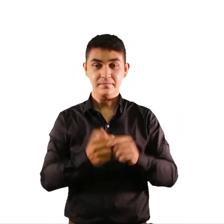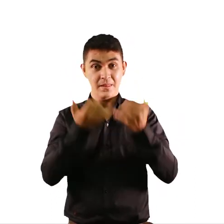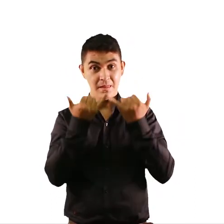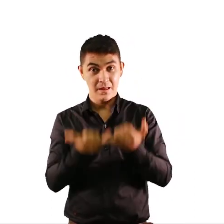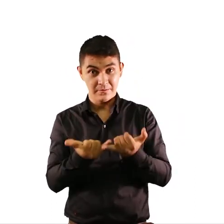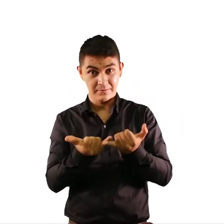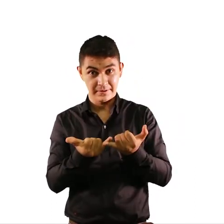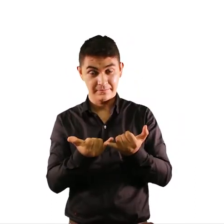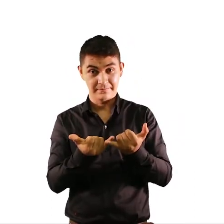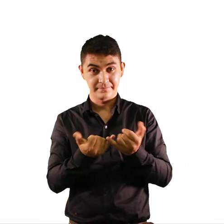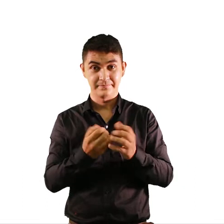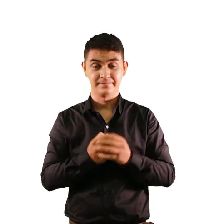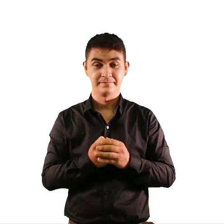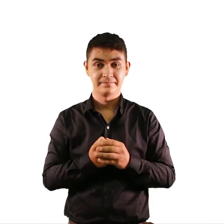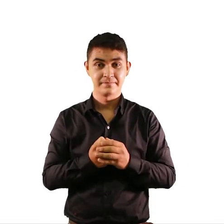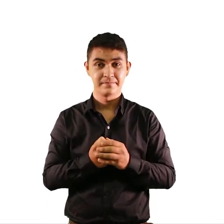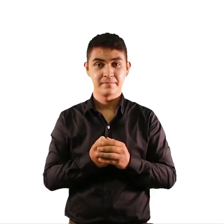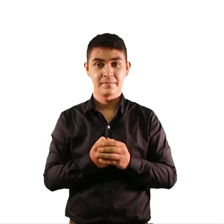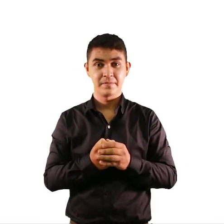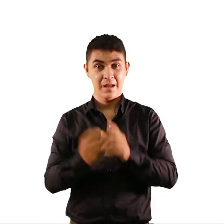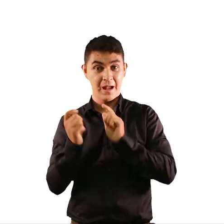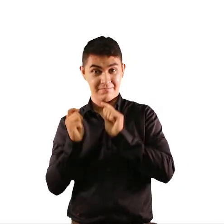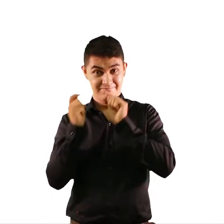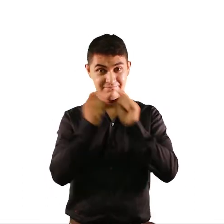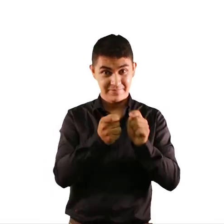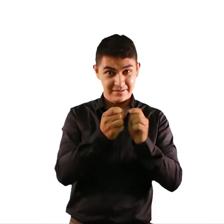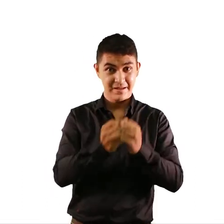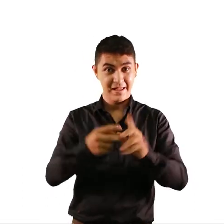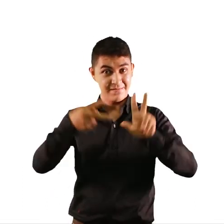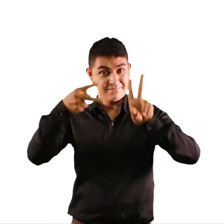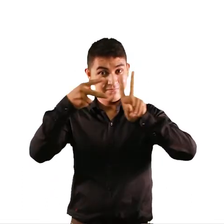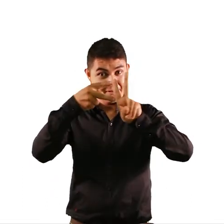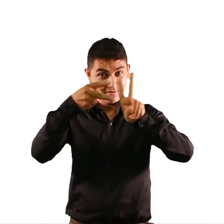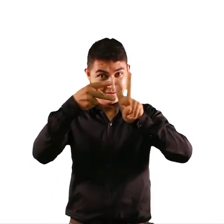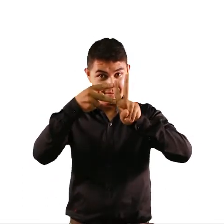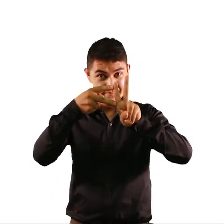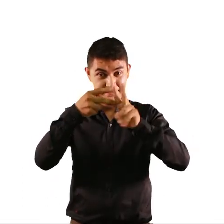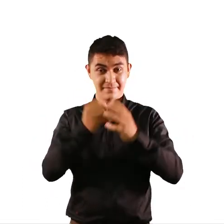Procedemos a aplicar el teorema de Pitágoras.